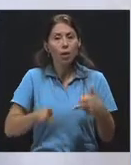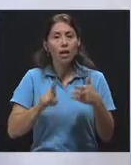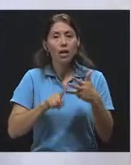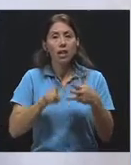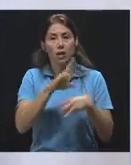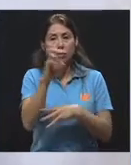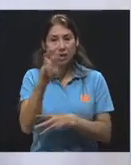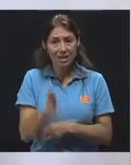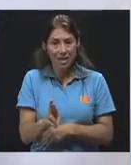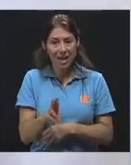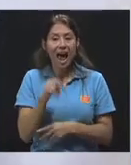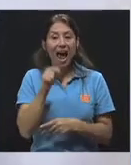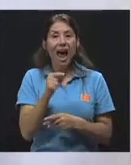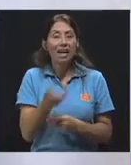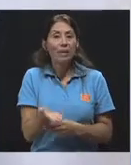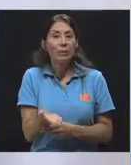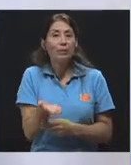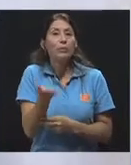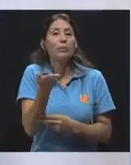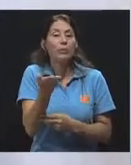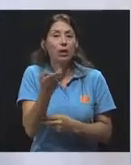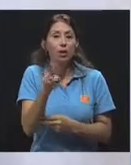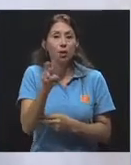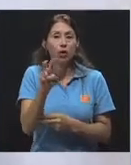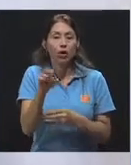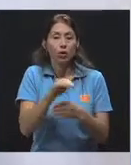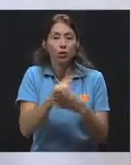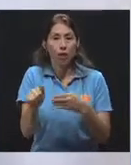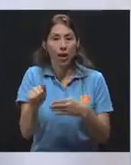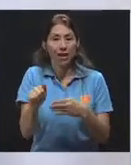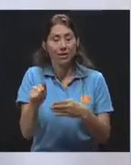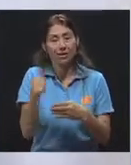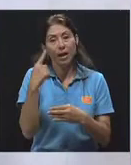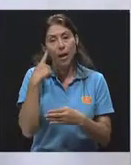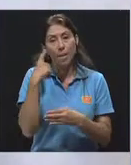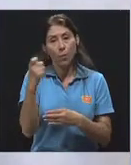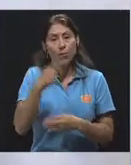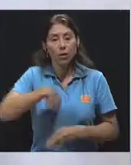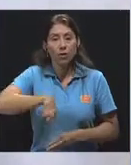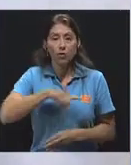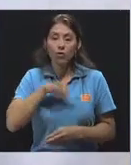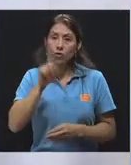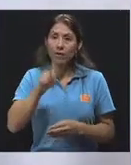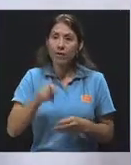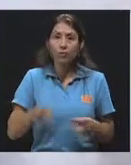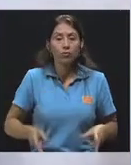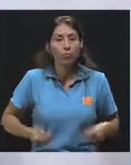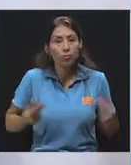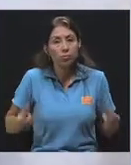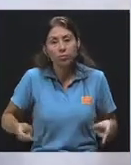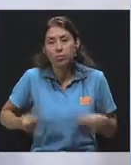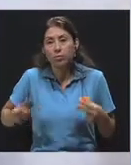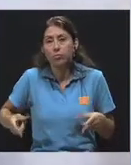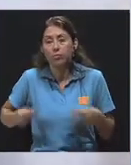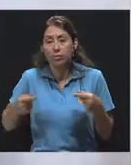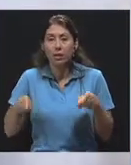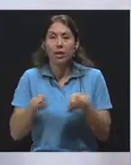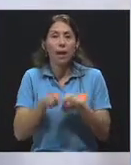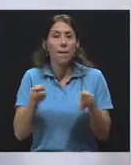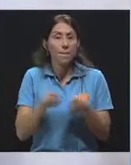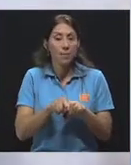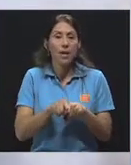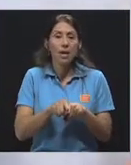vamos a subir el precio a su equivalente en $200, porque tenemos ya que nosotros incurrir con todos los gastos y con todo el riesgo de